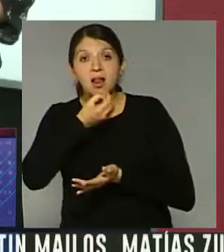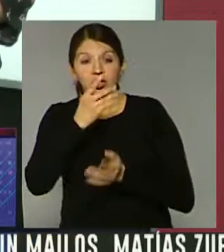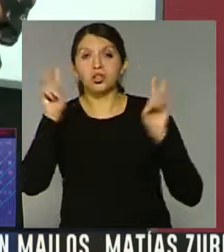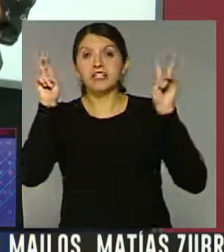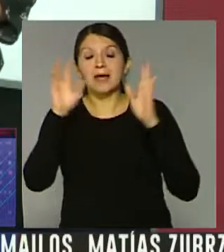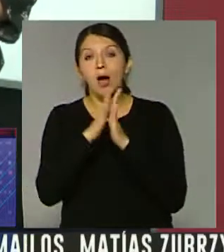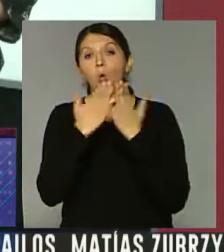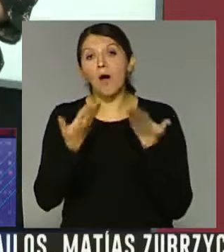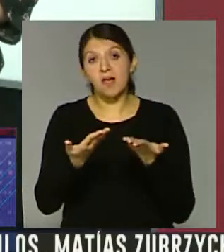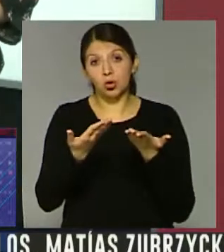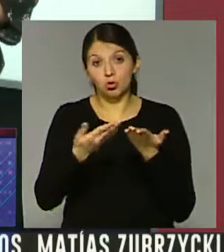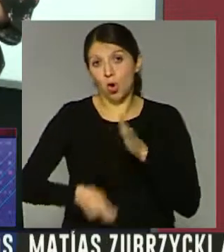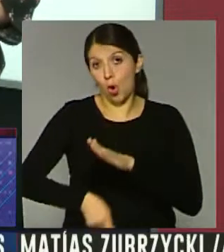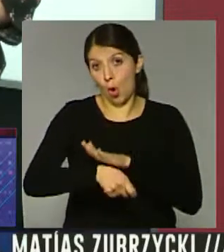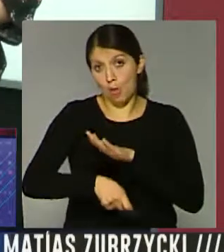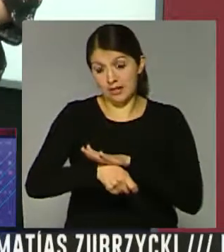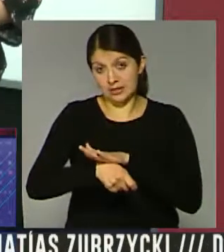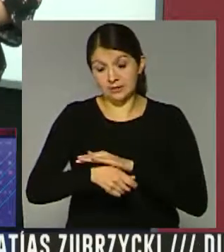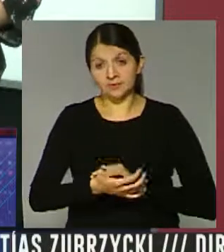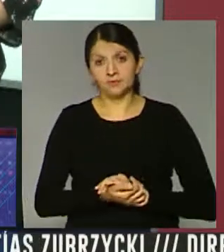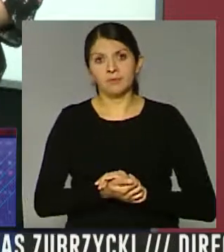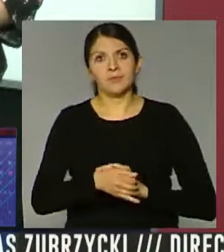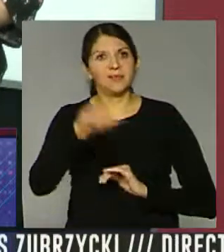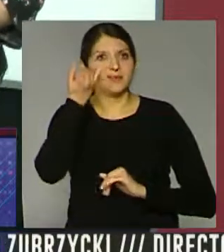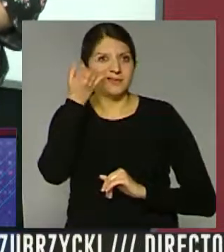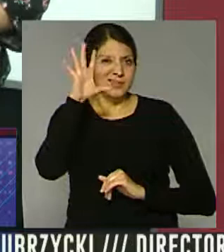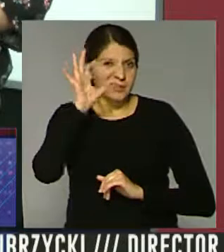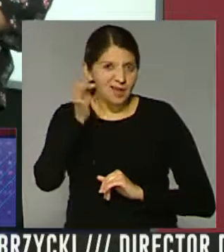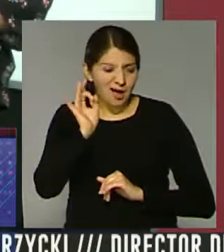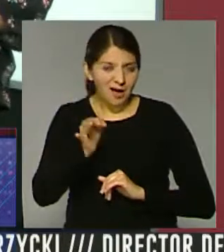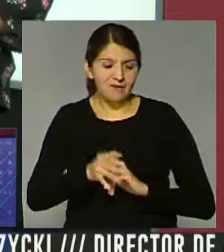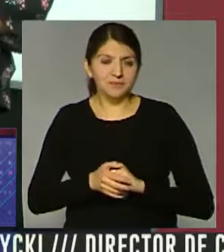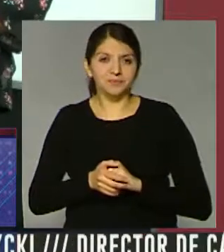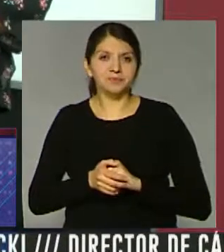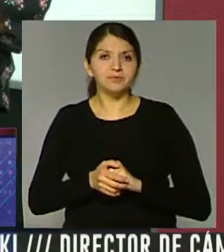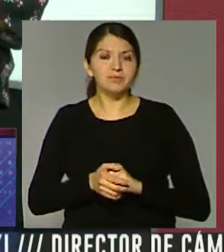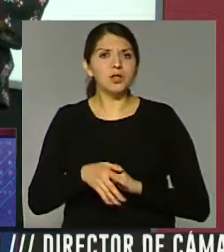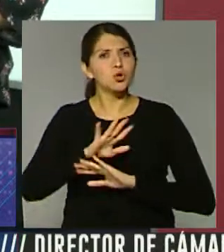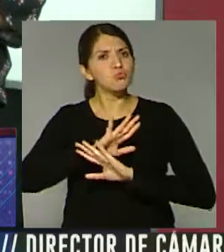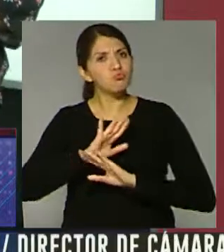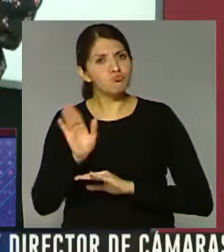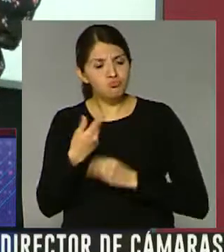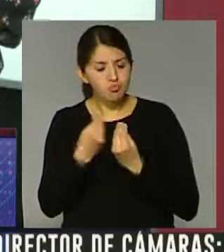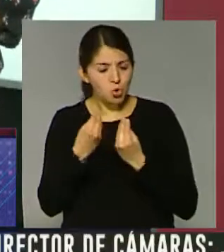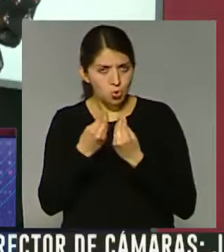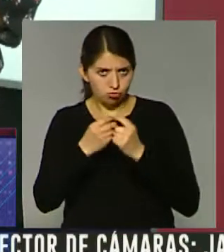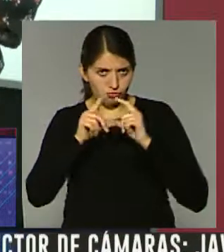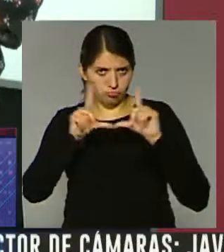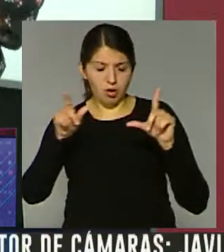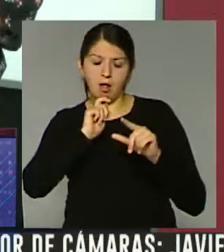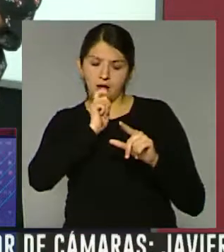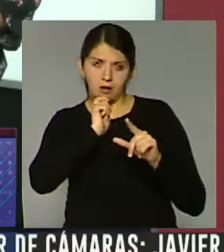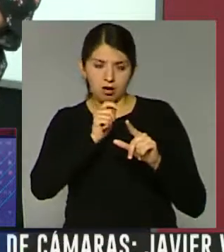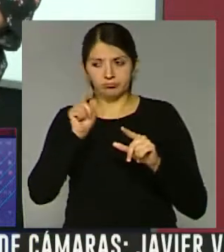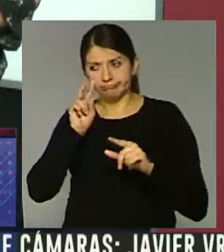coimas, algo que ya se sabía y se estuvo, o por lo menos en varios de los medios de comunicación se reflejaba lo que fue la declaración hoy de Cristina esta